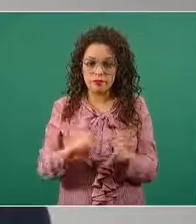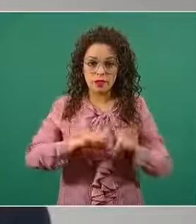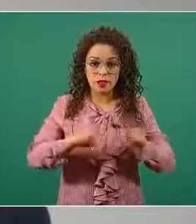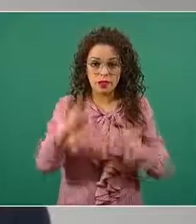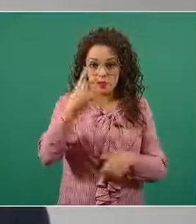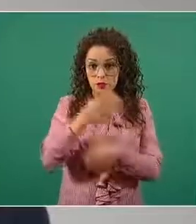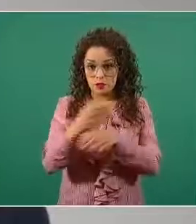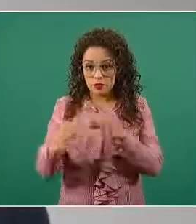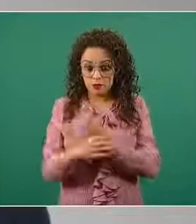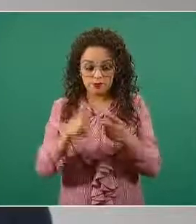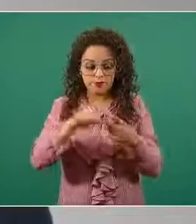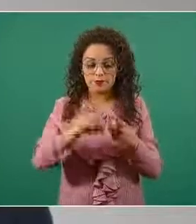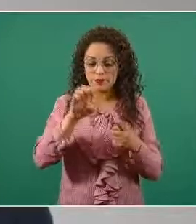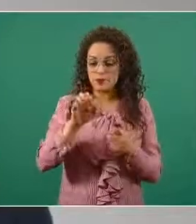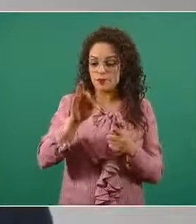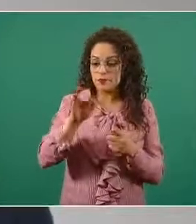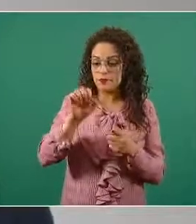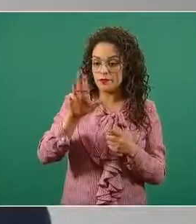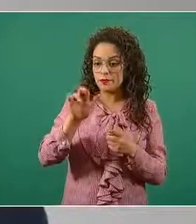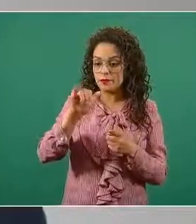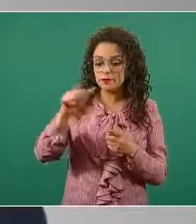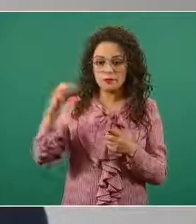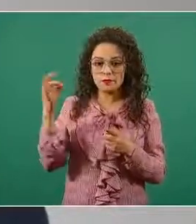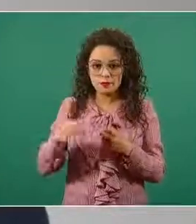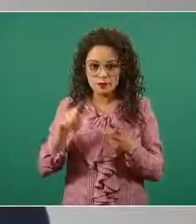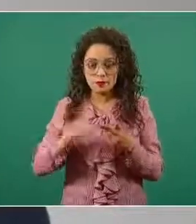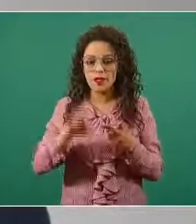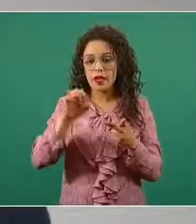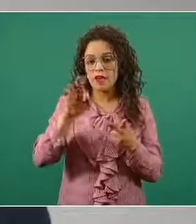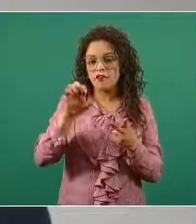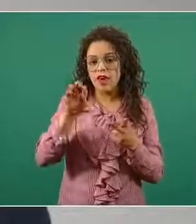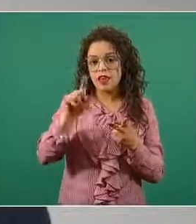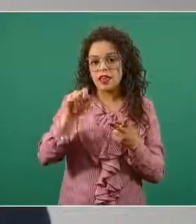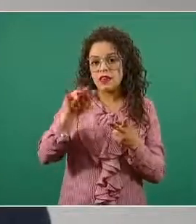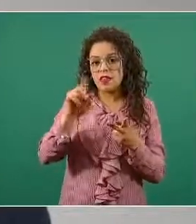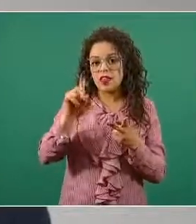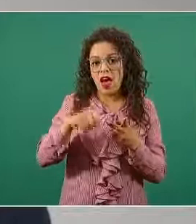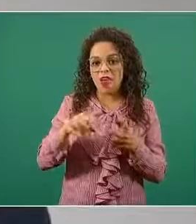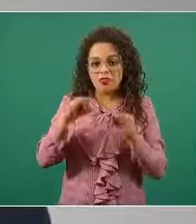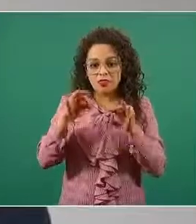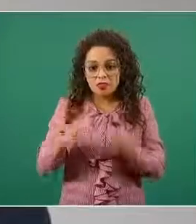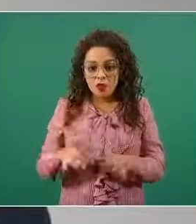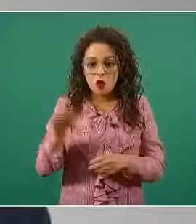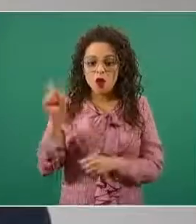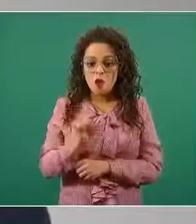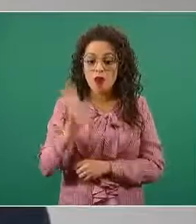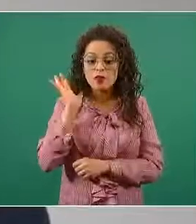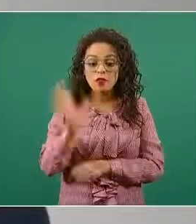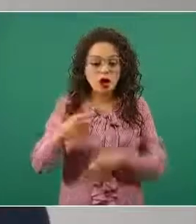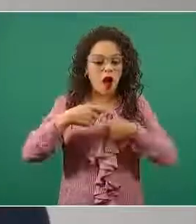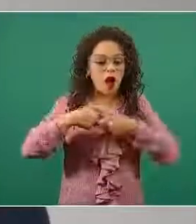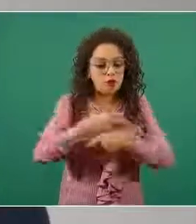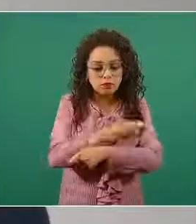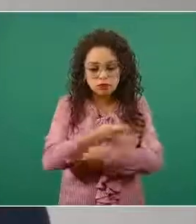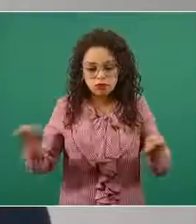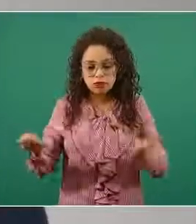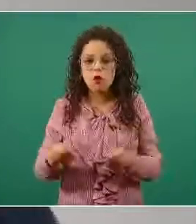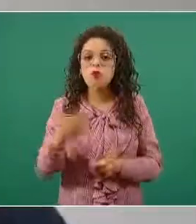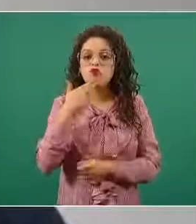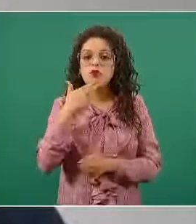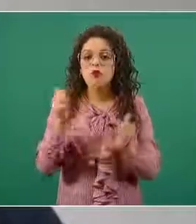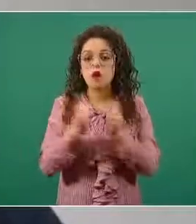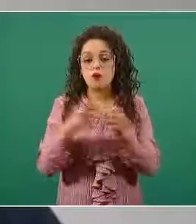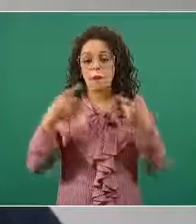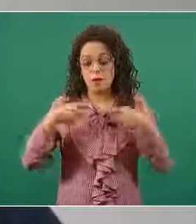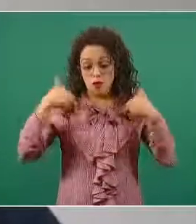eficacia y otro tema sería ya la efectividad que se puede lograr una vez que la vacuna es distribuida y aplicada, y